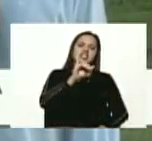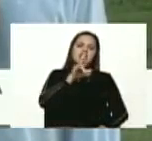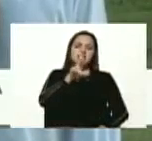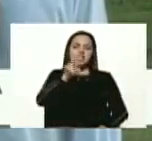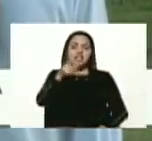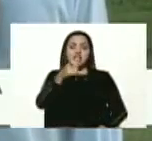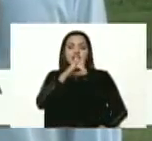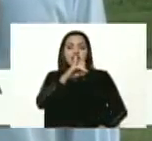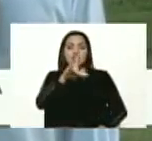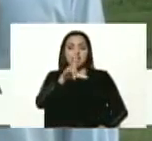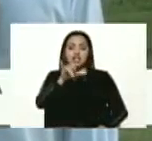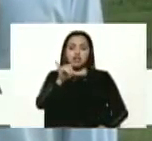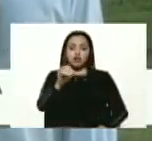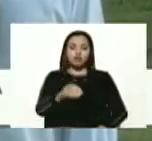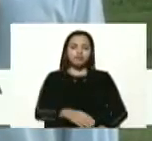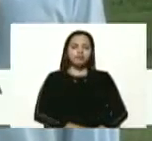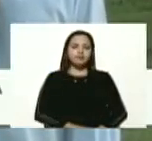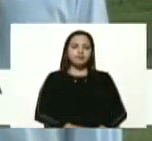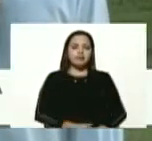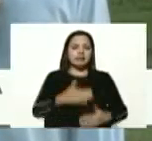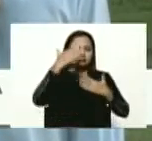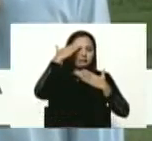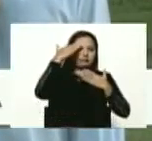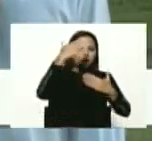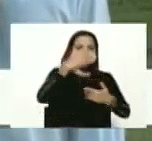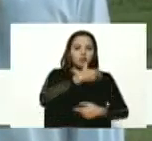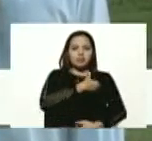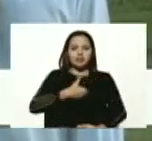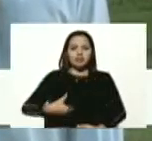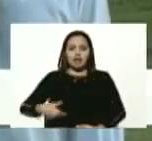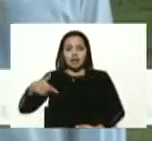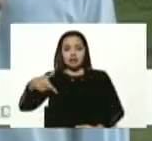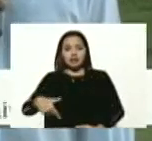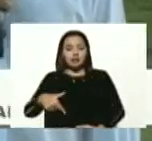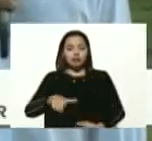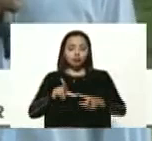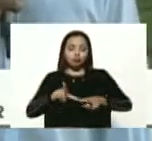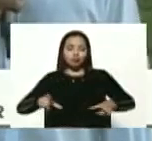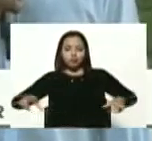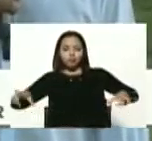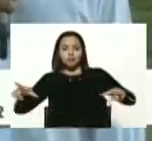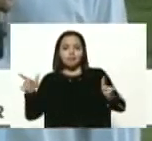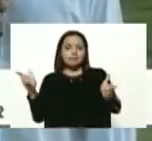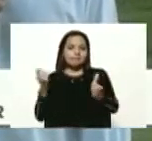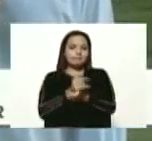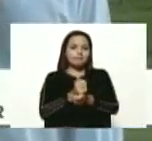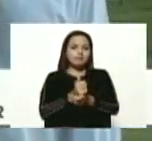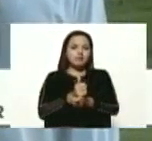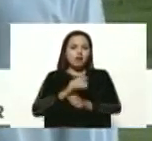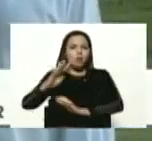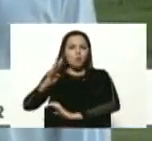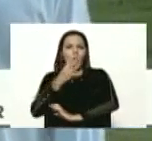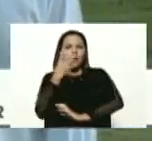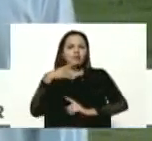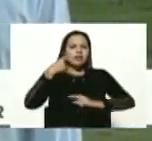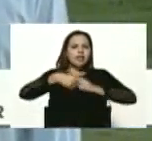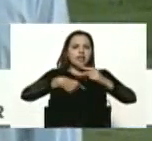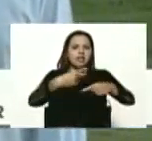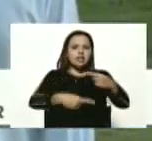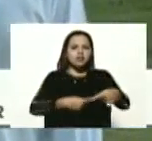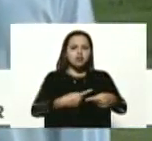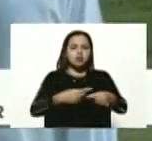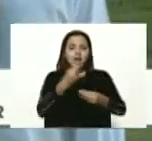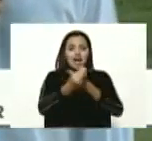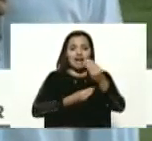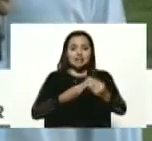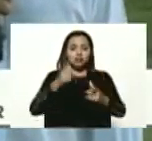Virgilio. Saludos, presidente. Desde acá del Hato Bandola, la cuarta generación en la